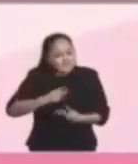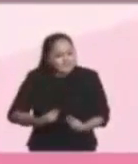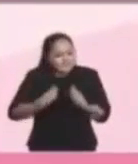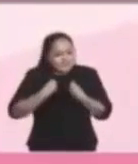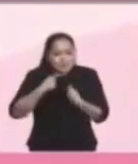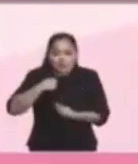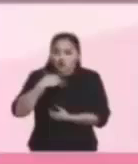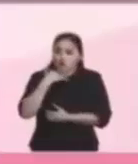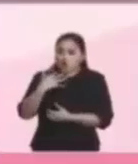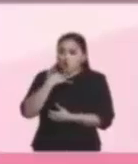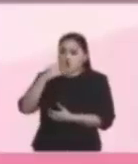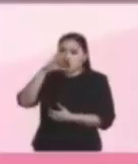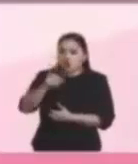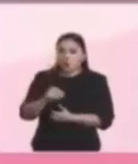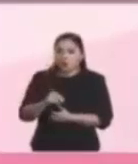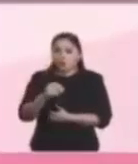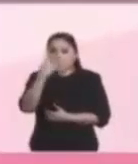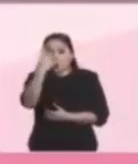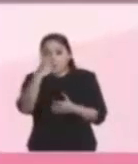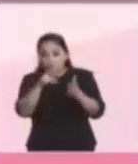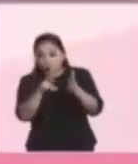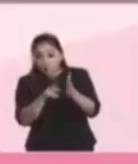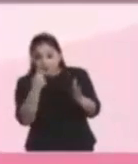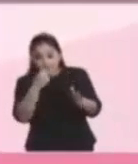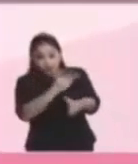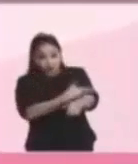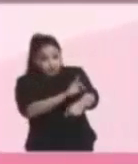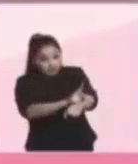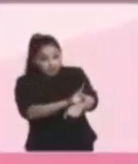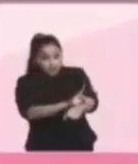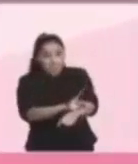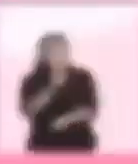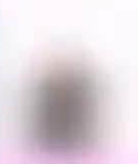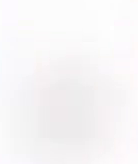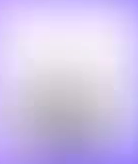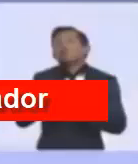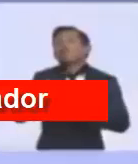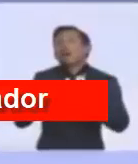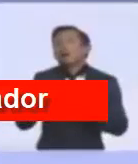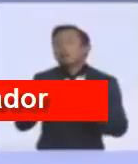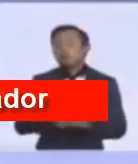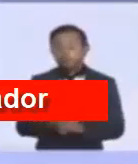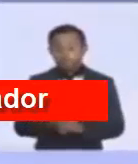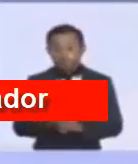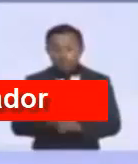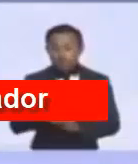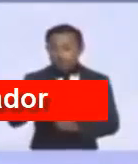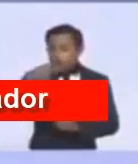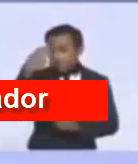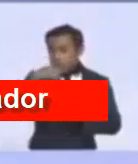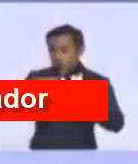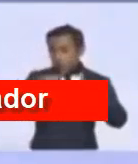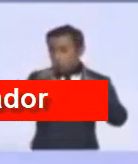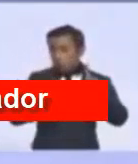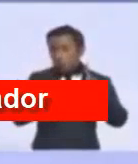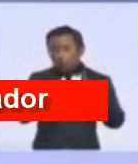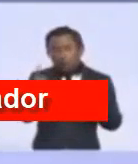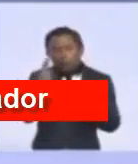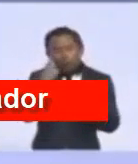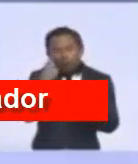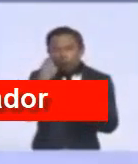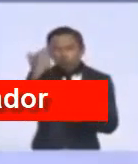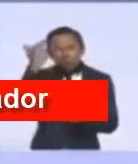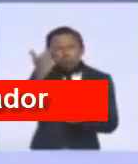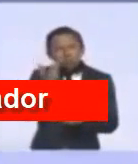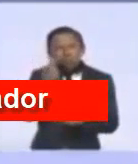no hay que tener miedo a ser desaparecido o a ser despedido por ejercer su labor periodística? Lo que nosotros les decimos es